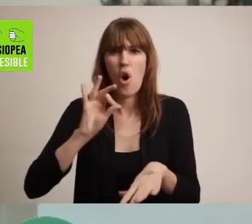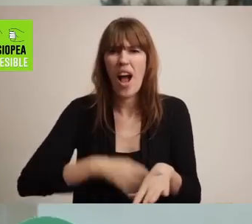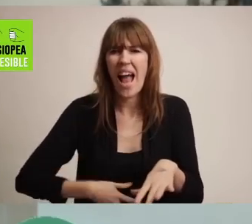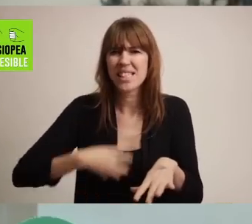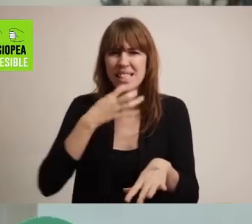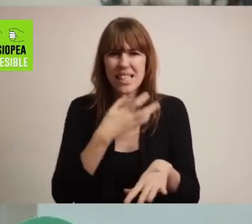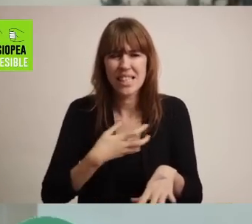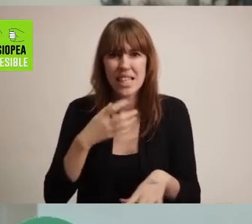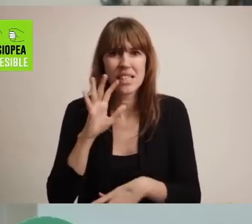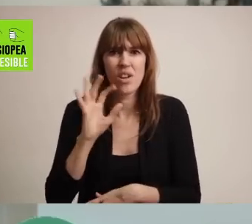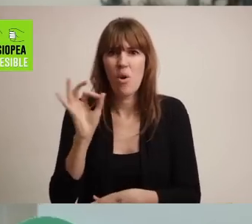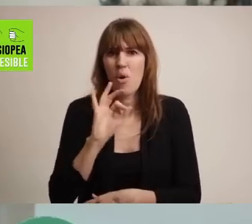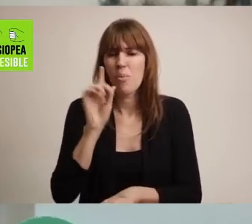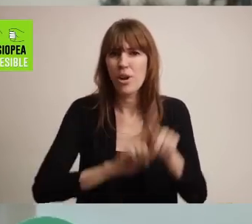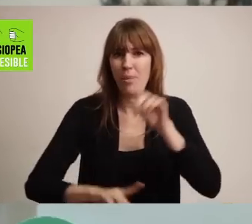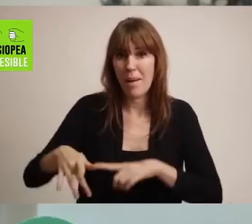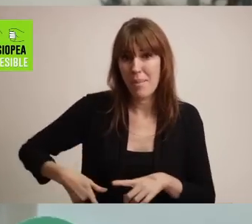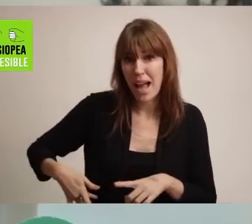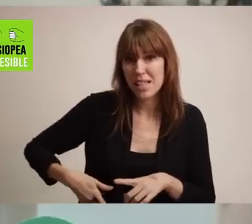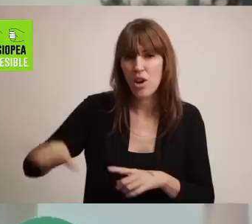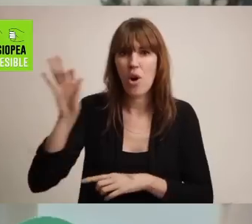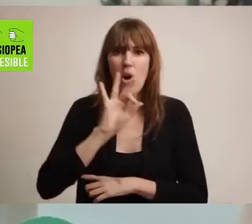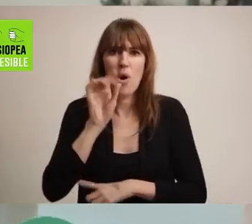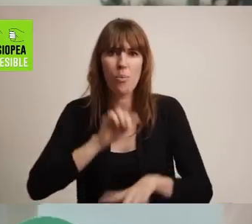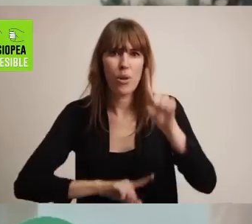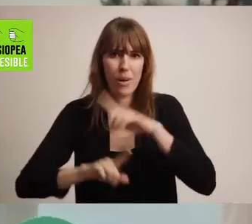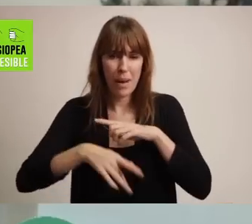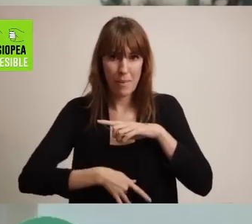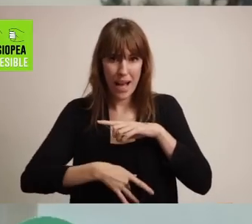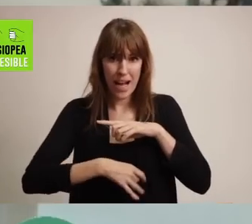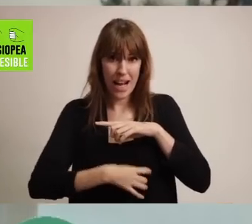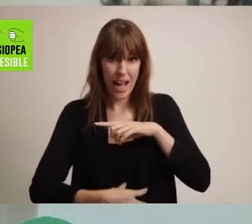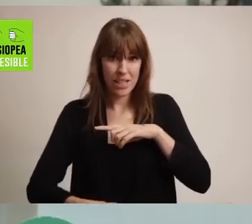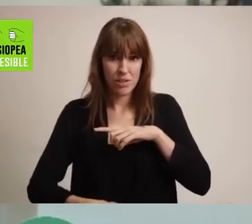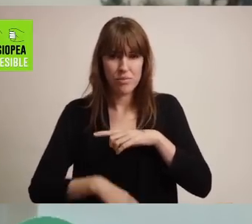un problema ya hepático, o un problema pancreático, yo qué sé.